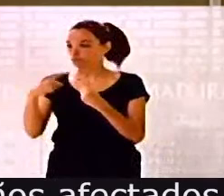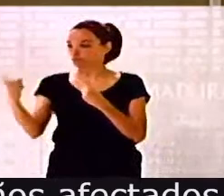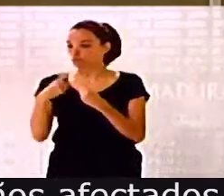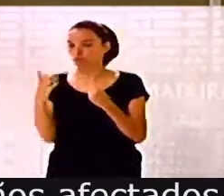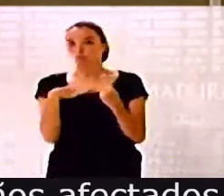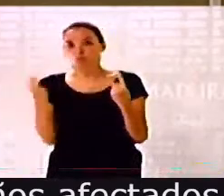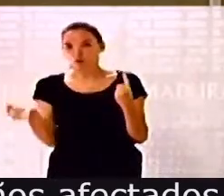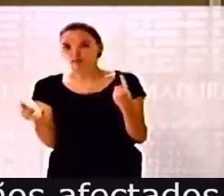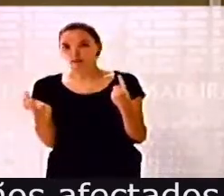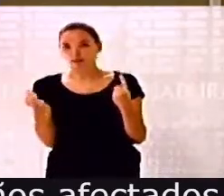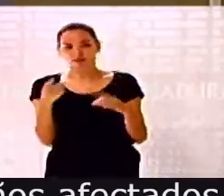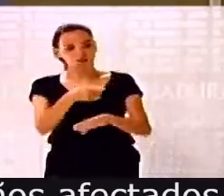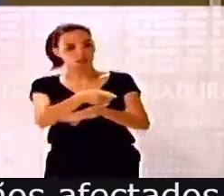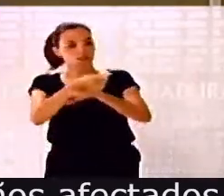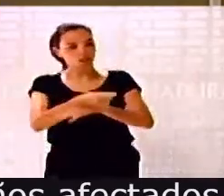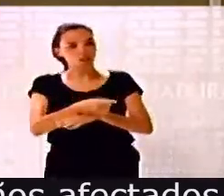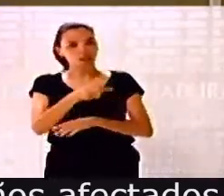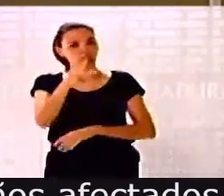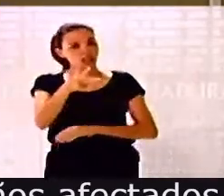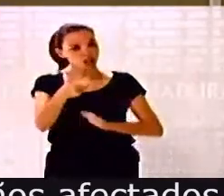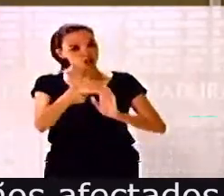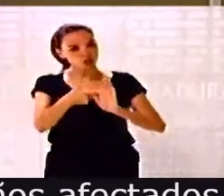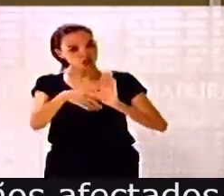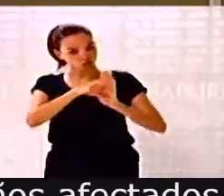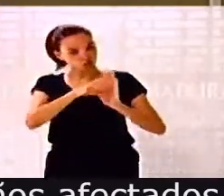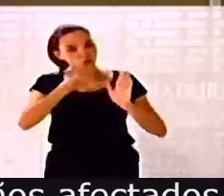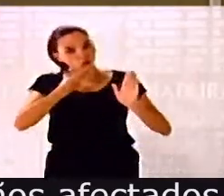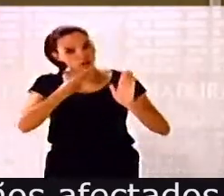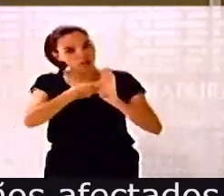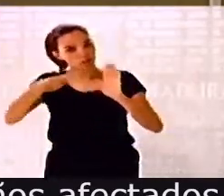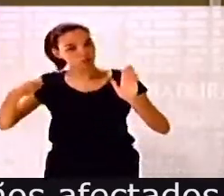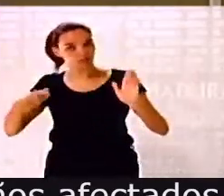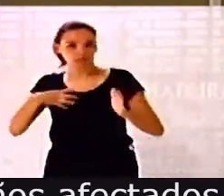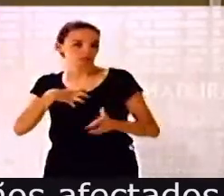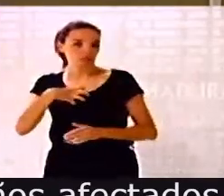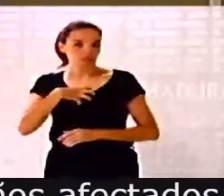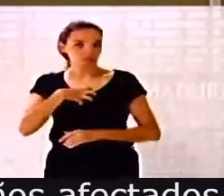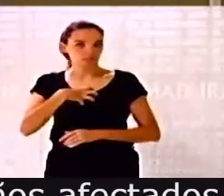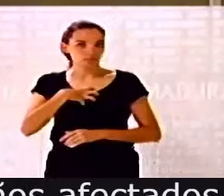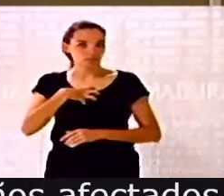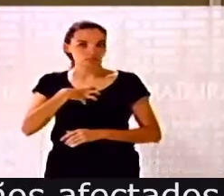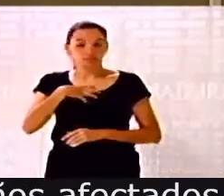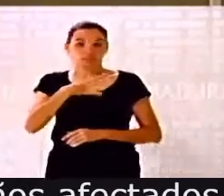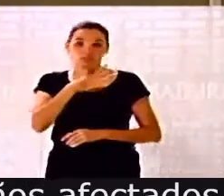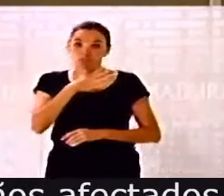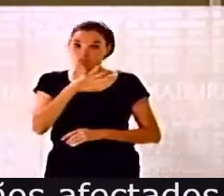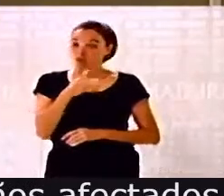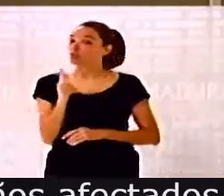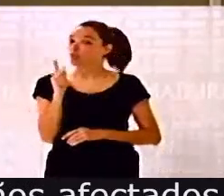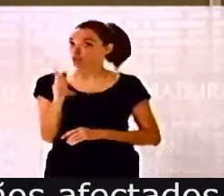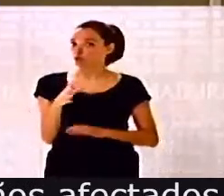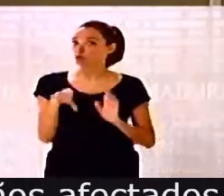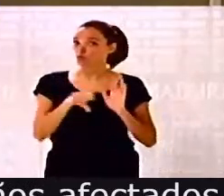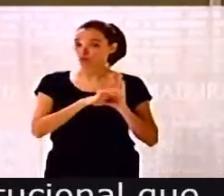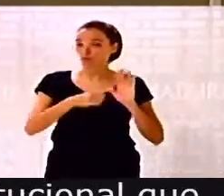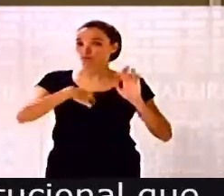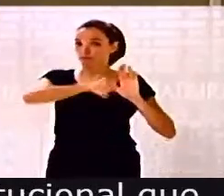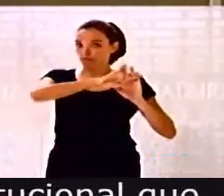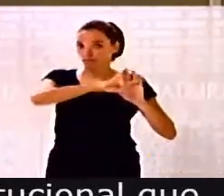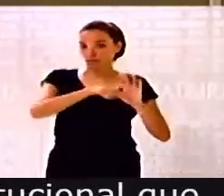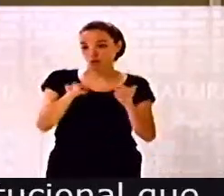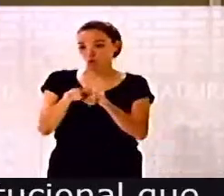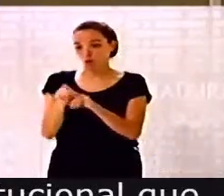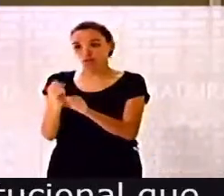qué conculcarle un derecho constitucional que viene recogido así en la Constitución, ¿no? Igual que viene el